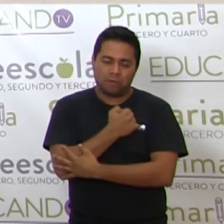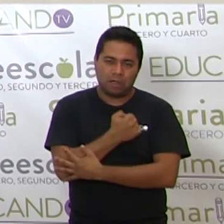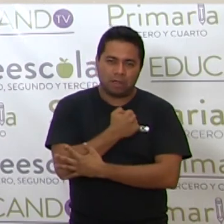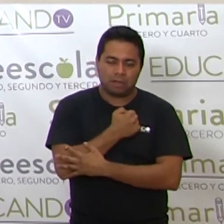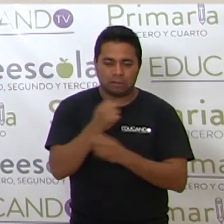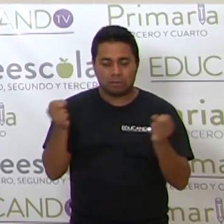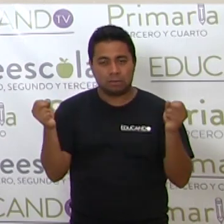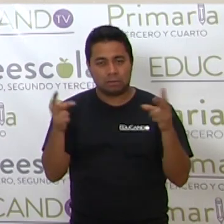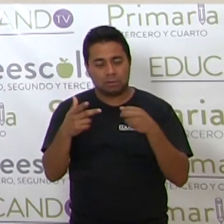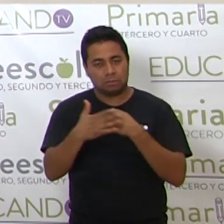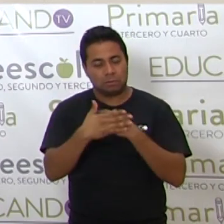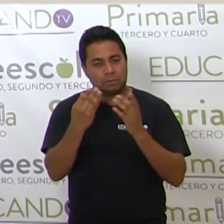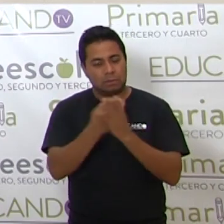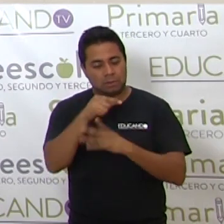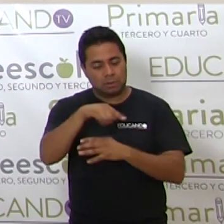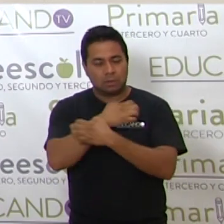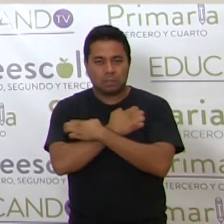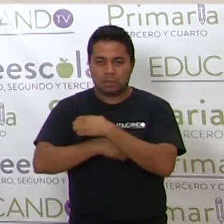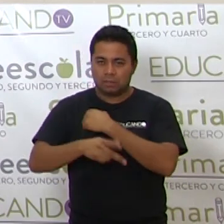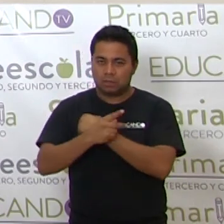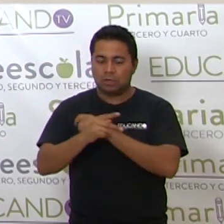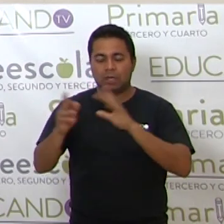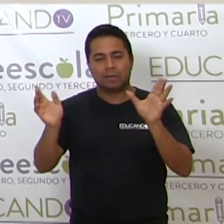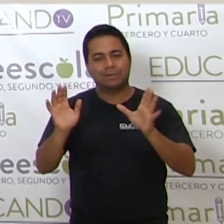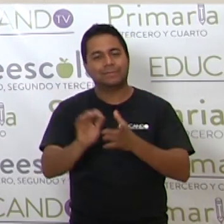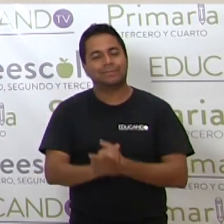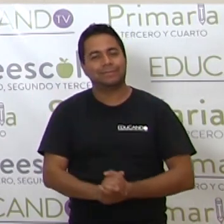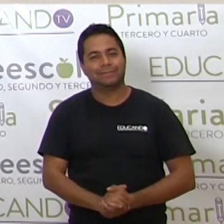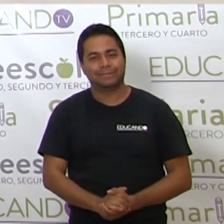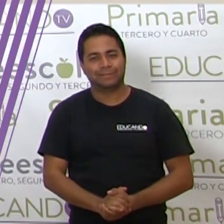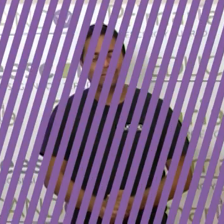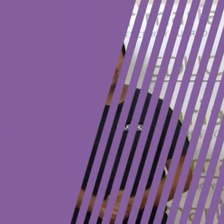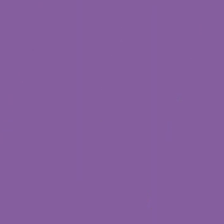nos vemos en una siguiente sesión a quien educa no te ve hasta luego